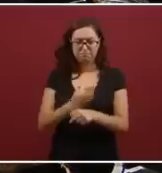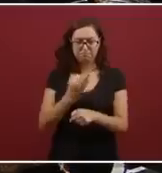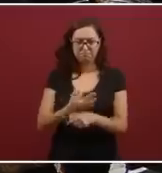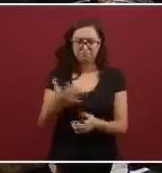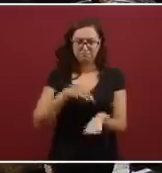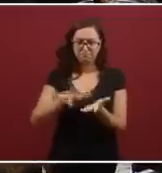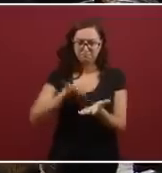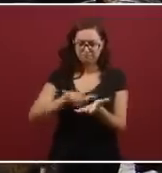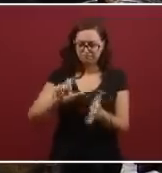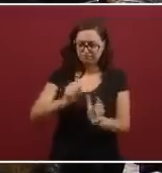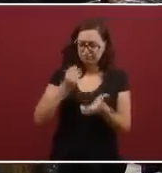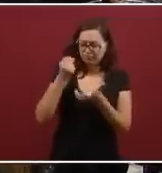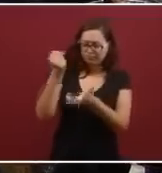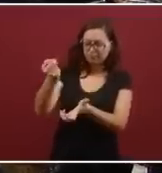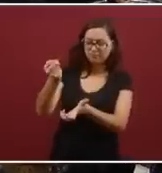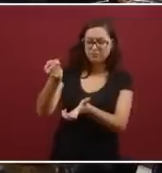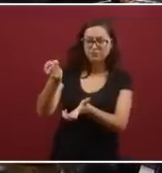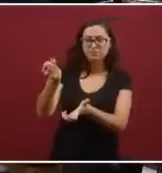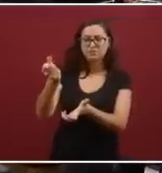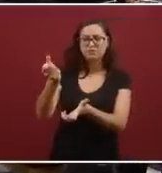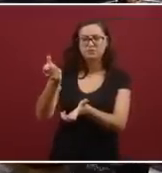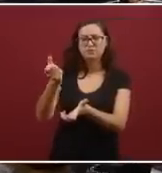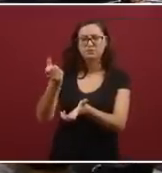que provienen de